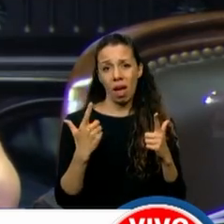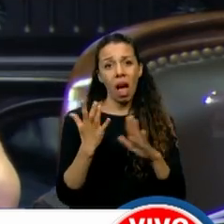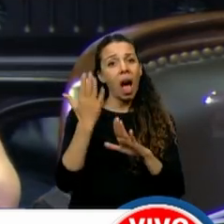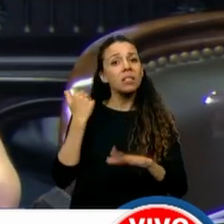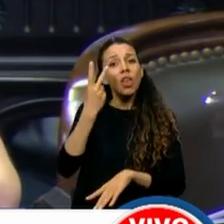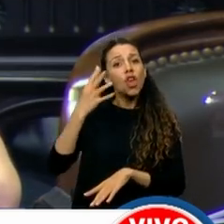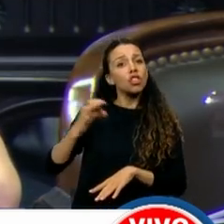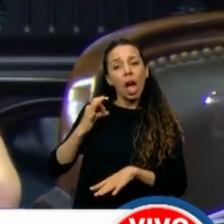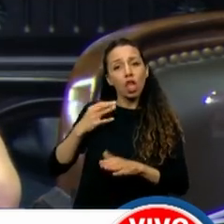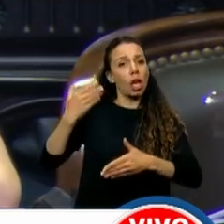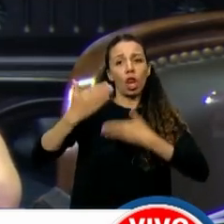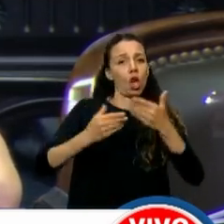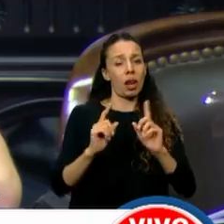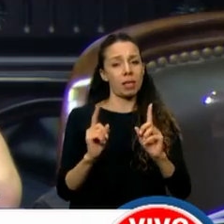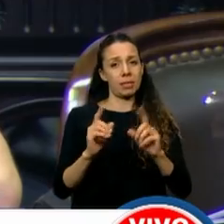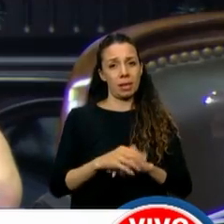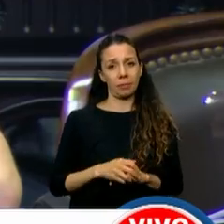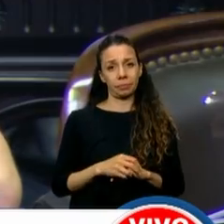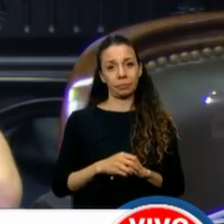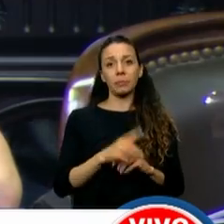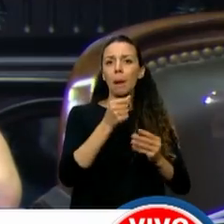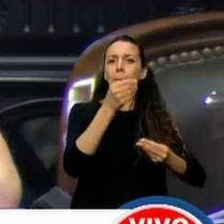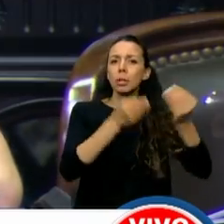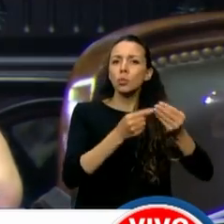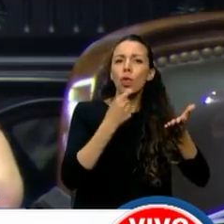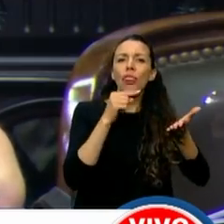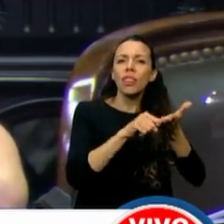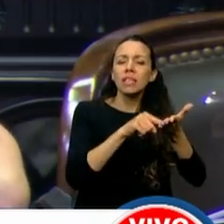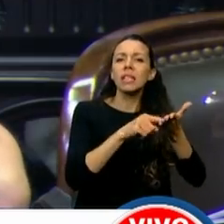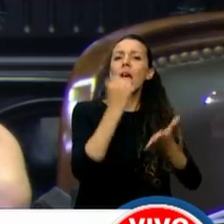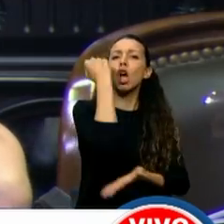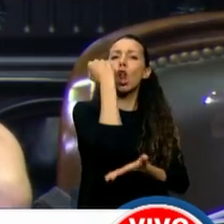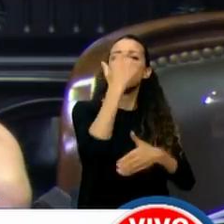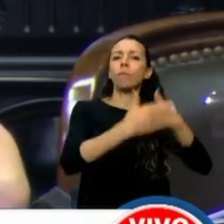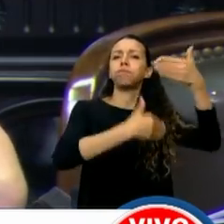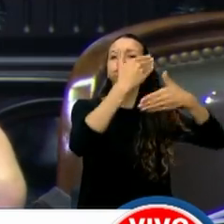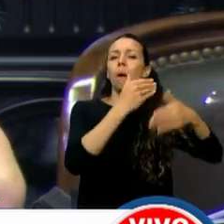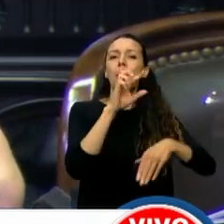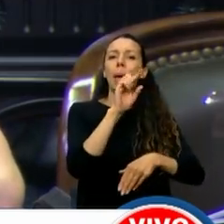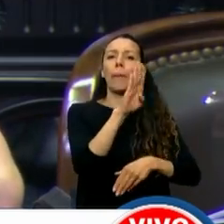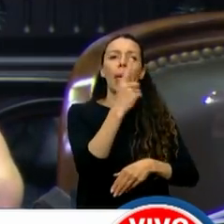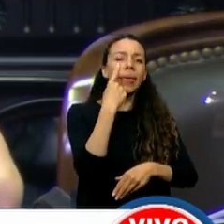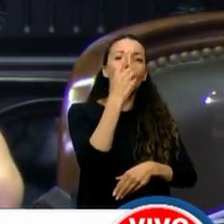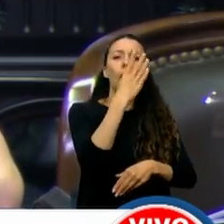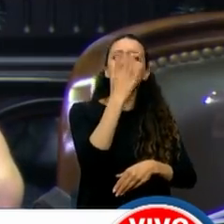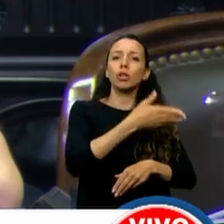crece el peso proyecto prevé un crecimiento económico del 4 por ciento del pib